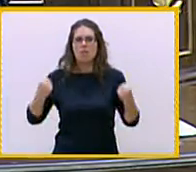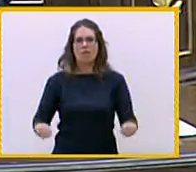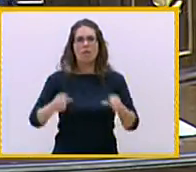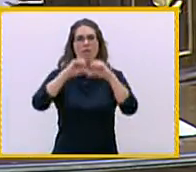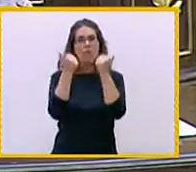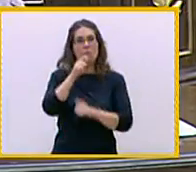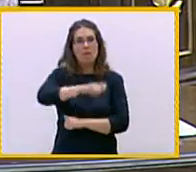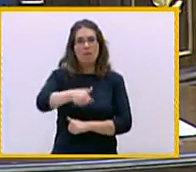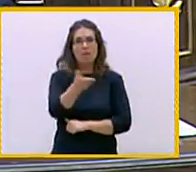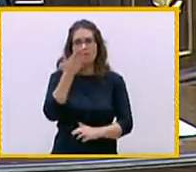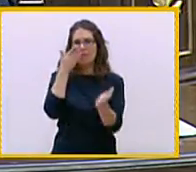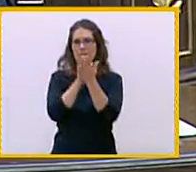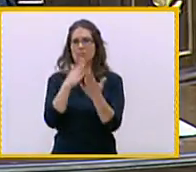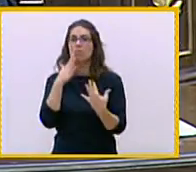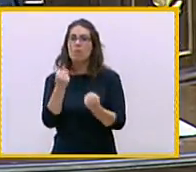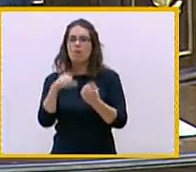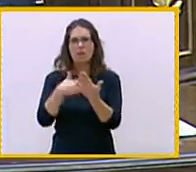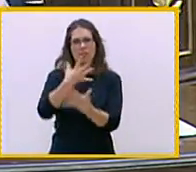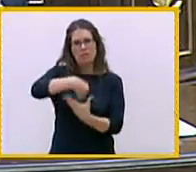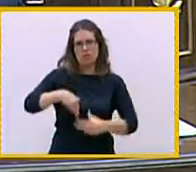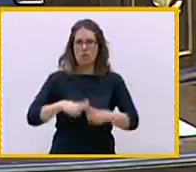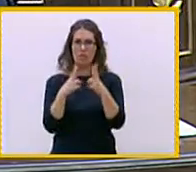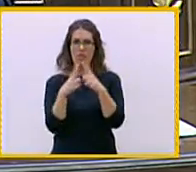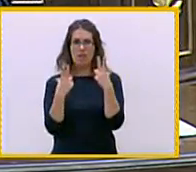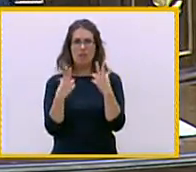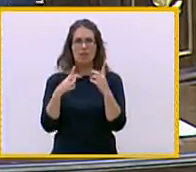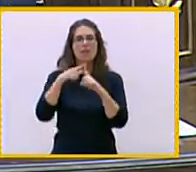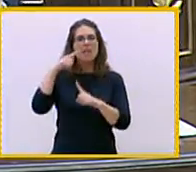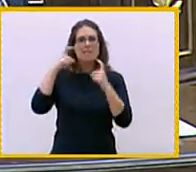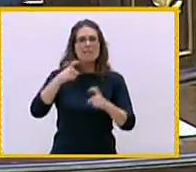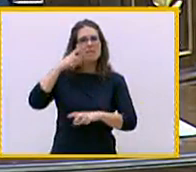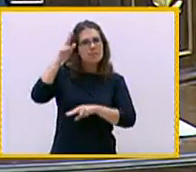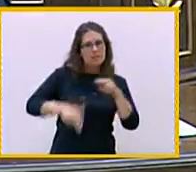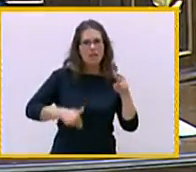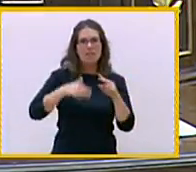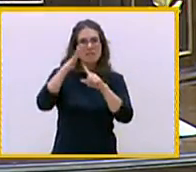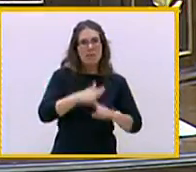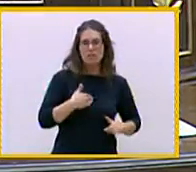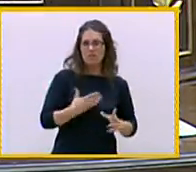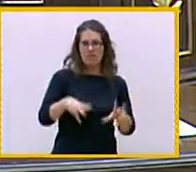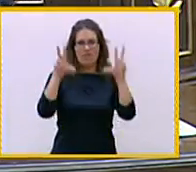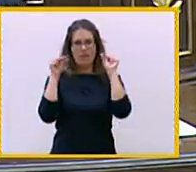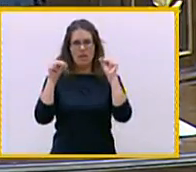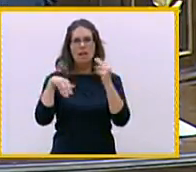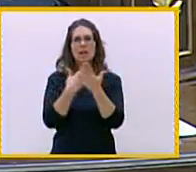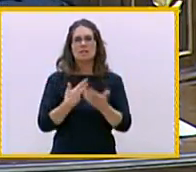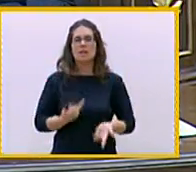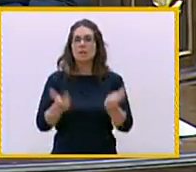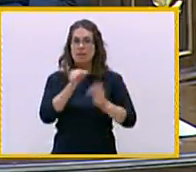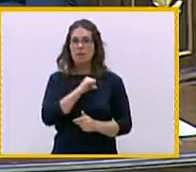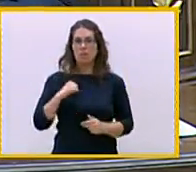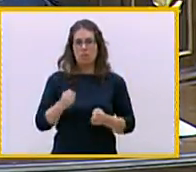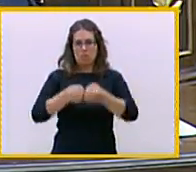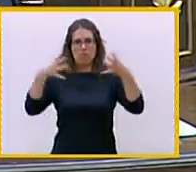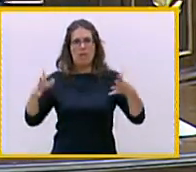poder y en la sociedad, para eliminar discriminaciones, para ampliar el espacio de la libertad individual y el respeto a